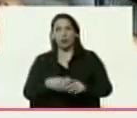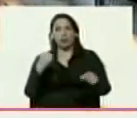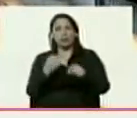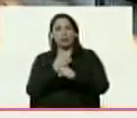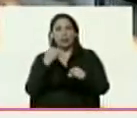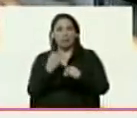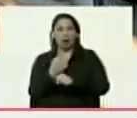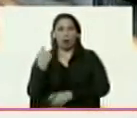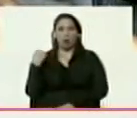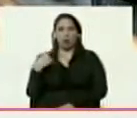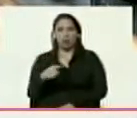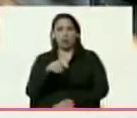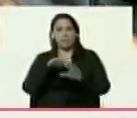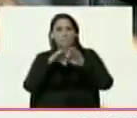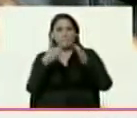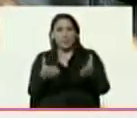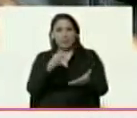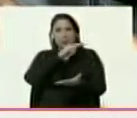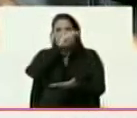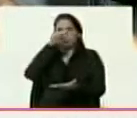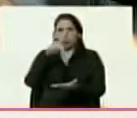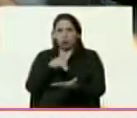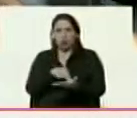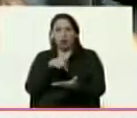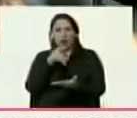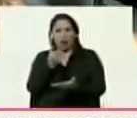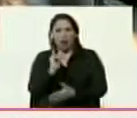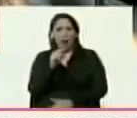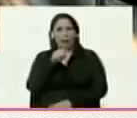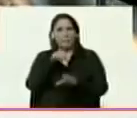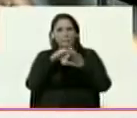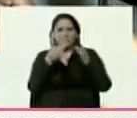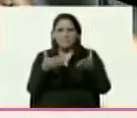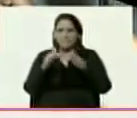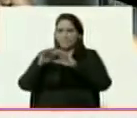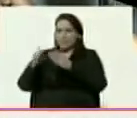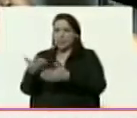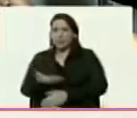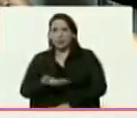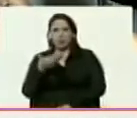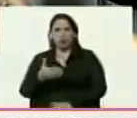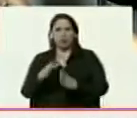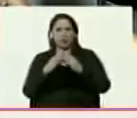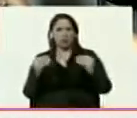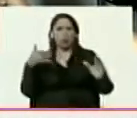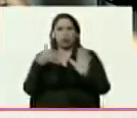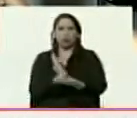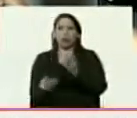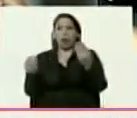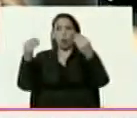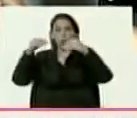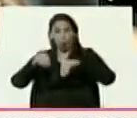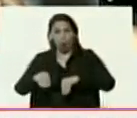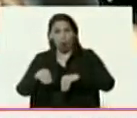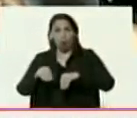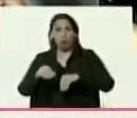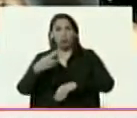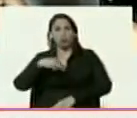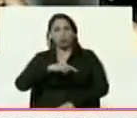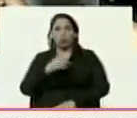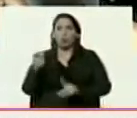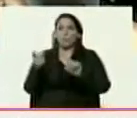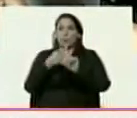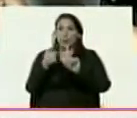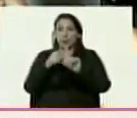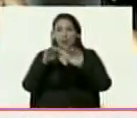tiene esta mesa nacional. Hay mesas, todas son muy importantes, tienen que ver con los acuerdos. Tenemos una primera